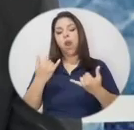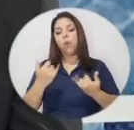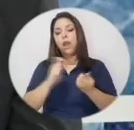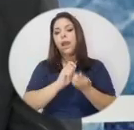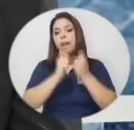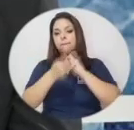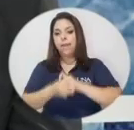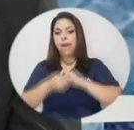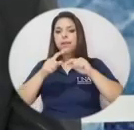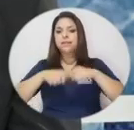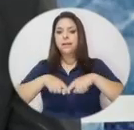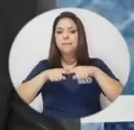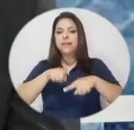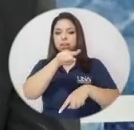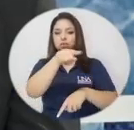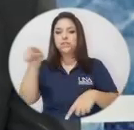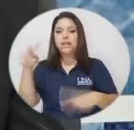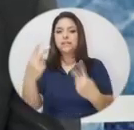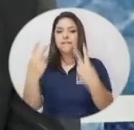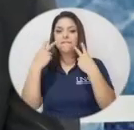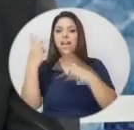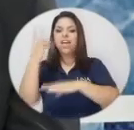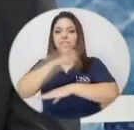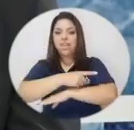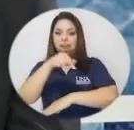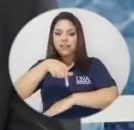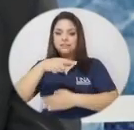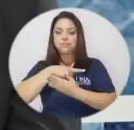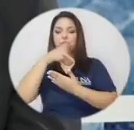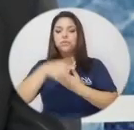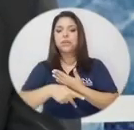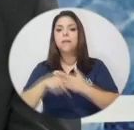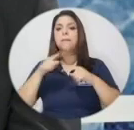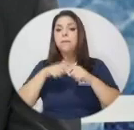programa, logra establecer a la juez